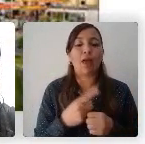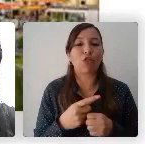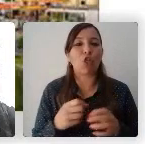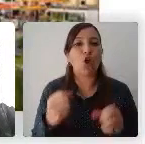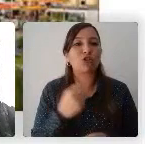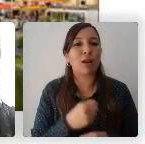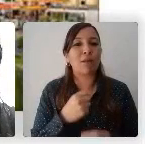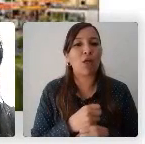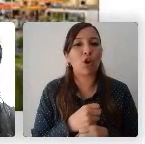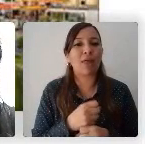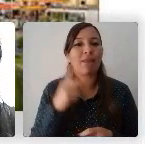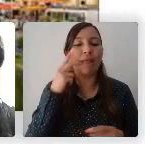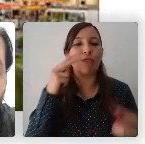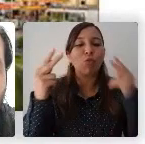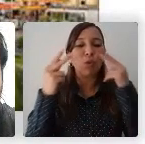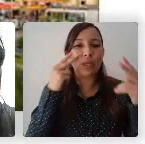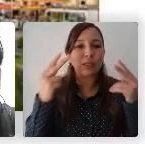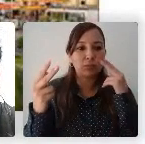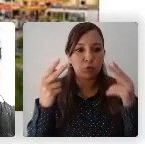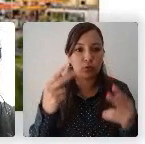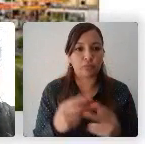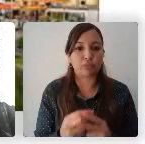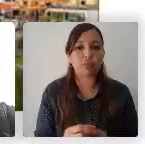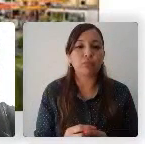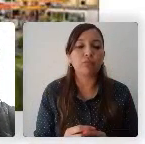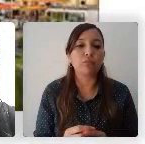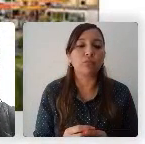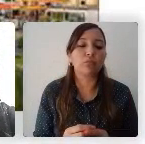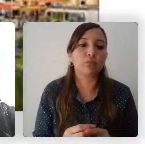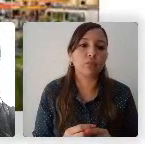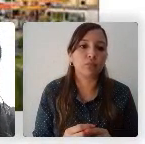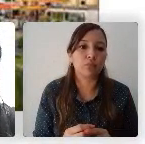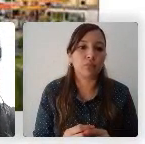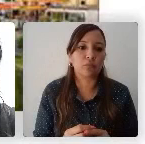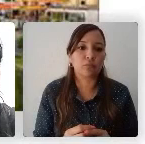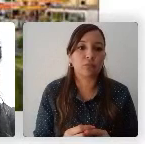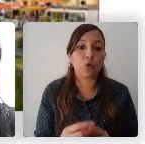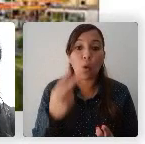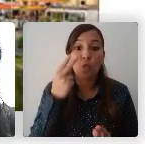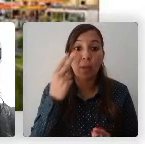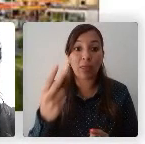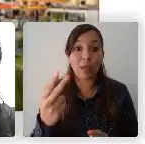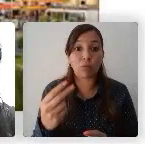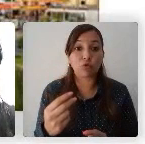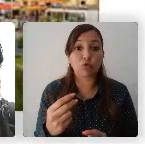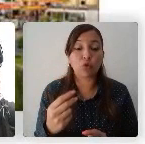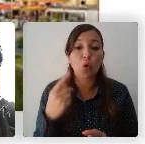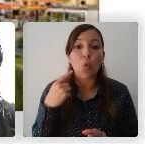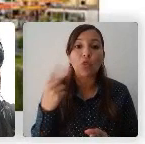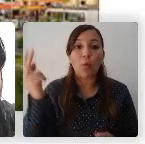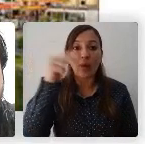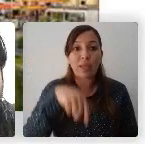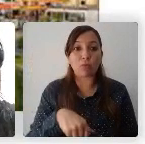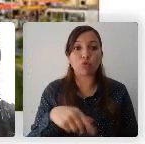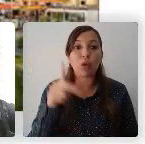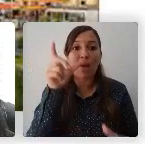de este comportamiento del viajero, como ya lo mencionó Majo en la presentación anterior, pues teníamos un visitante que desde